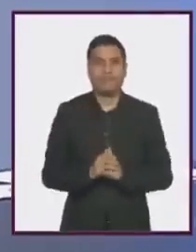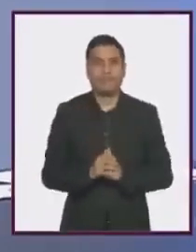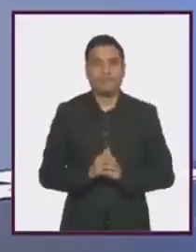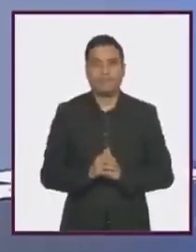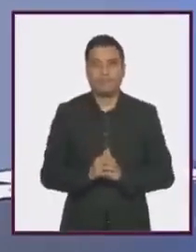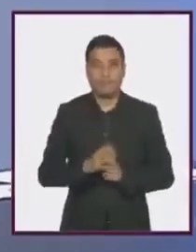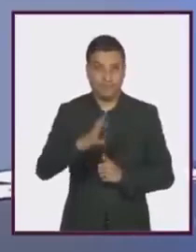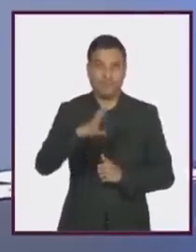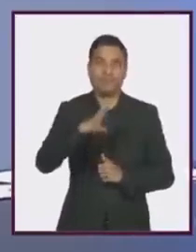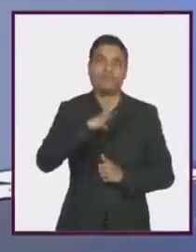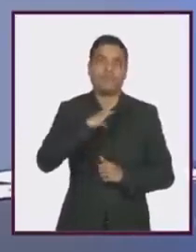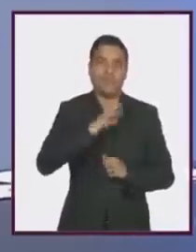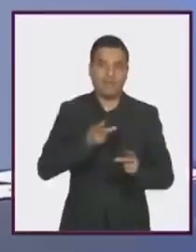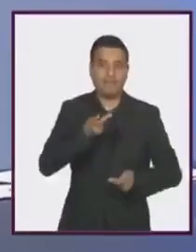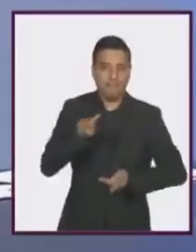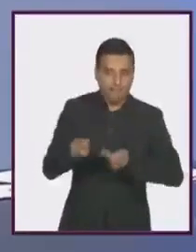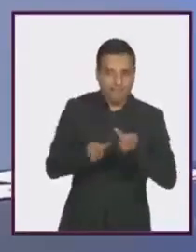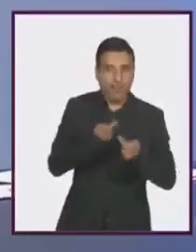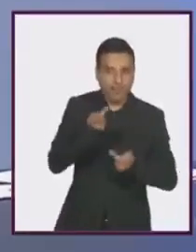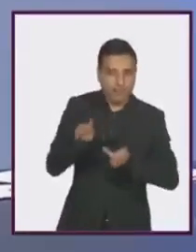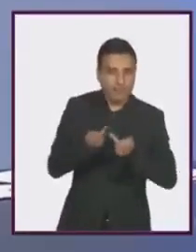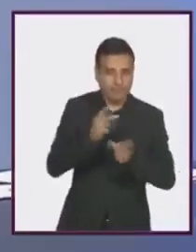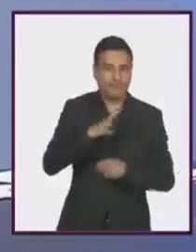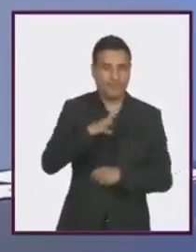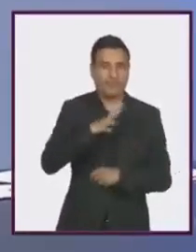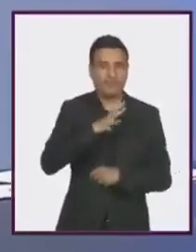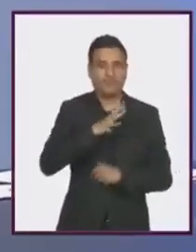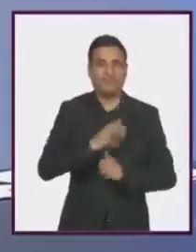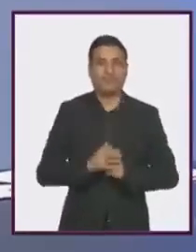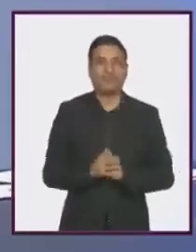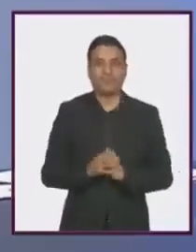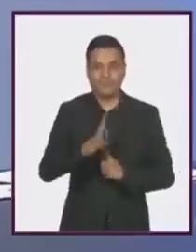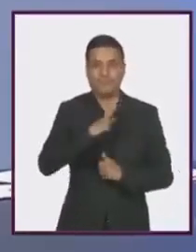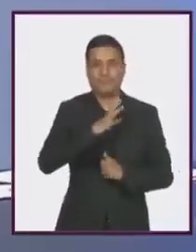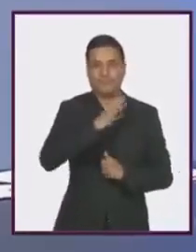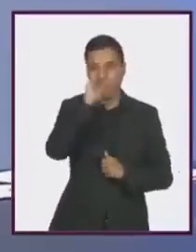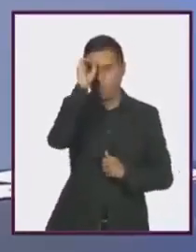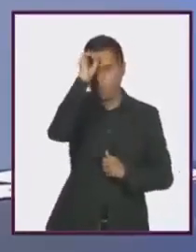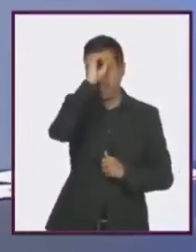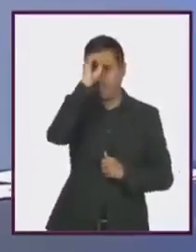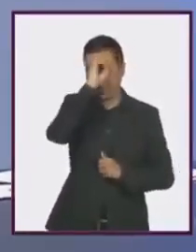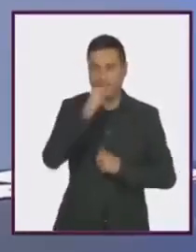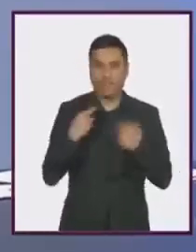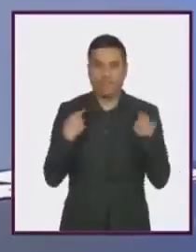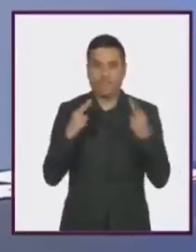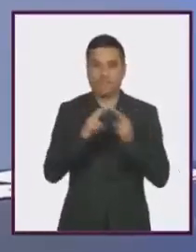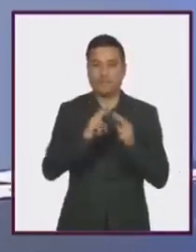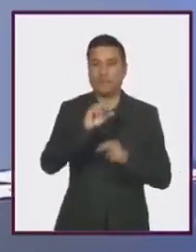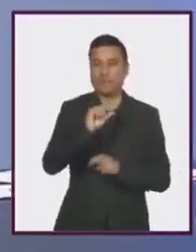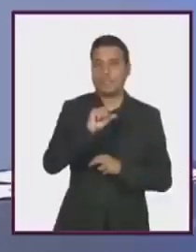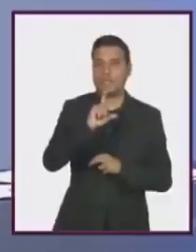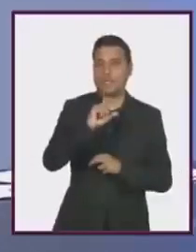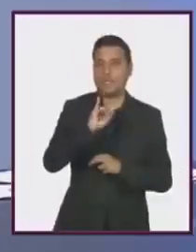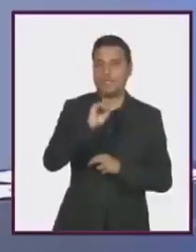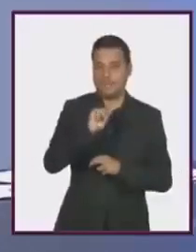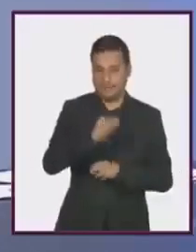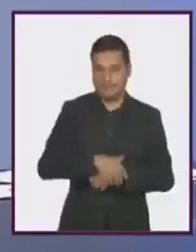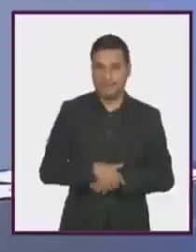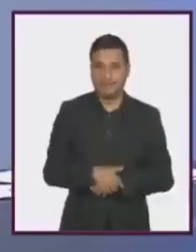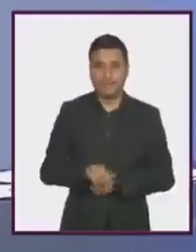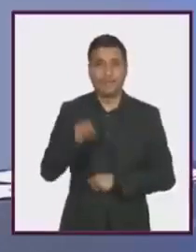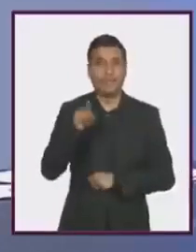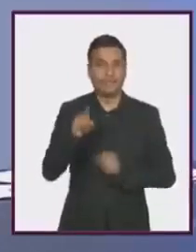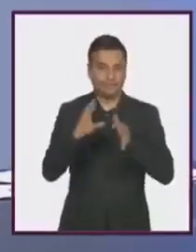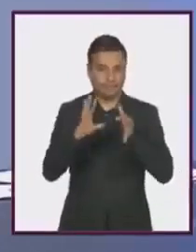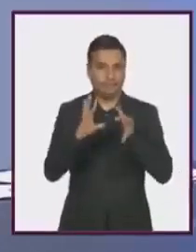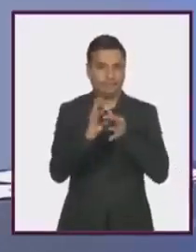Tenemos más preguntas que se están analizando. Tenemos un comentario de la profesora Alicia López Salinas. Dice,